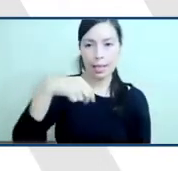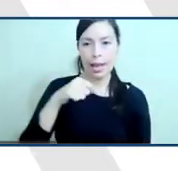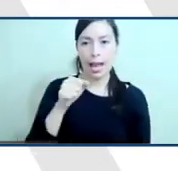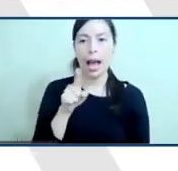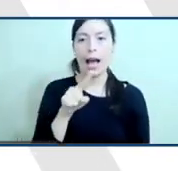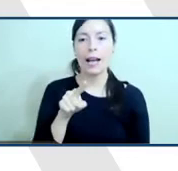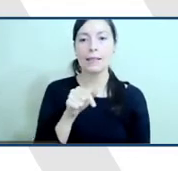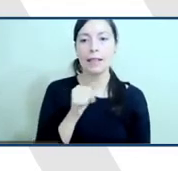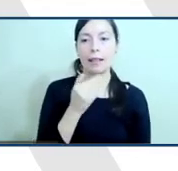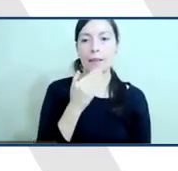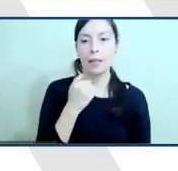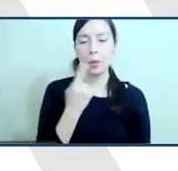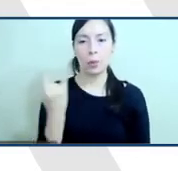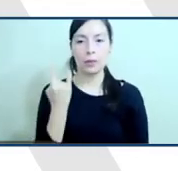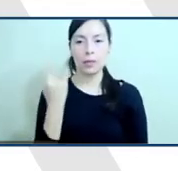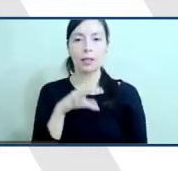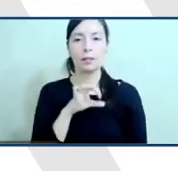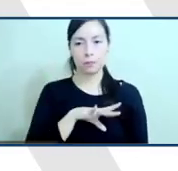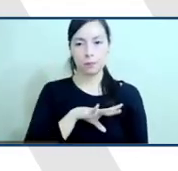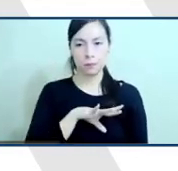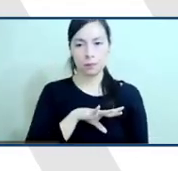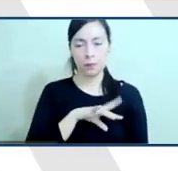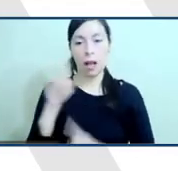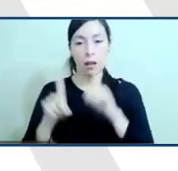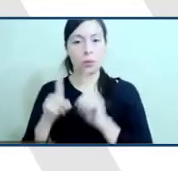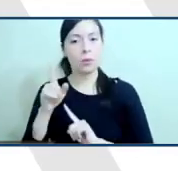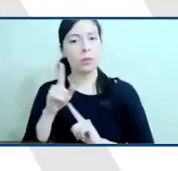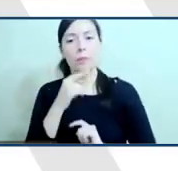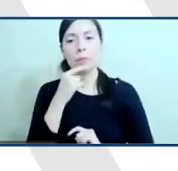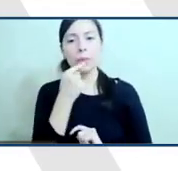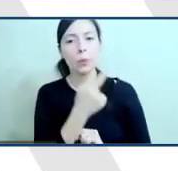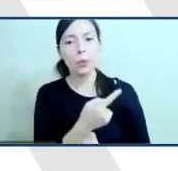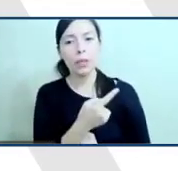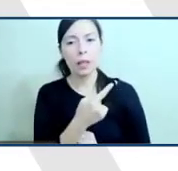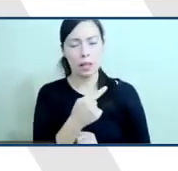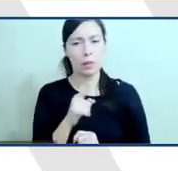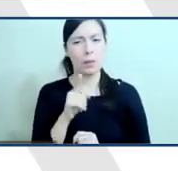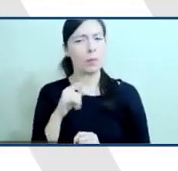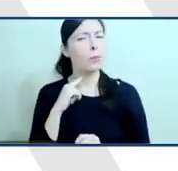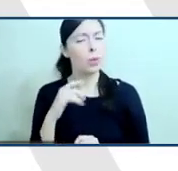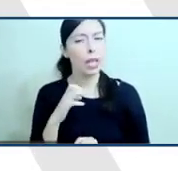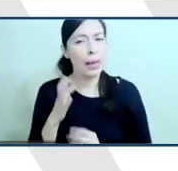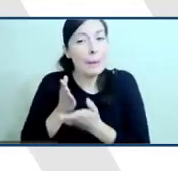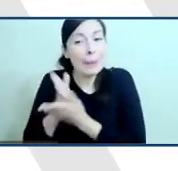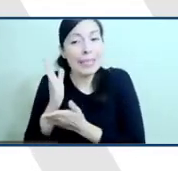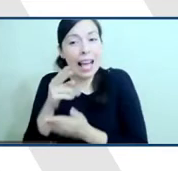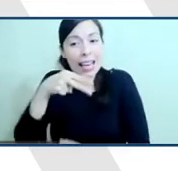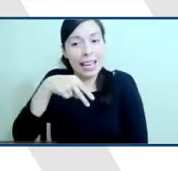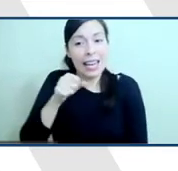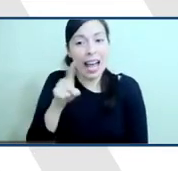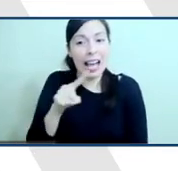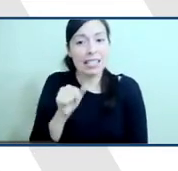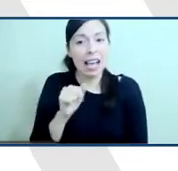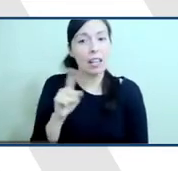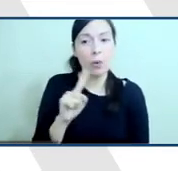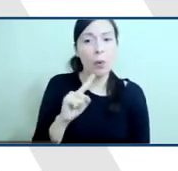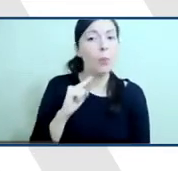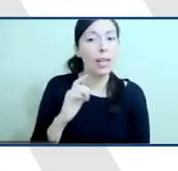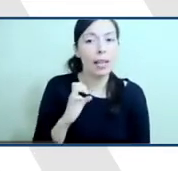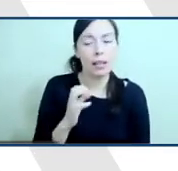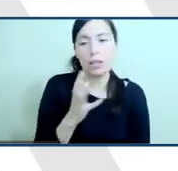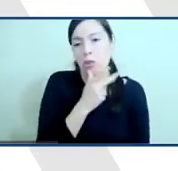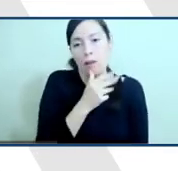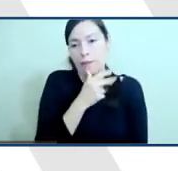preguntará por qué no fue operado inicialmente por NASA. Y la razón es muy simple: NASA no existía.